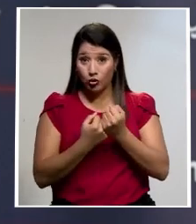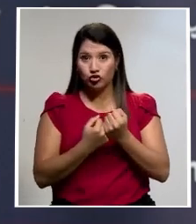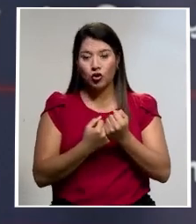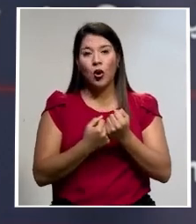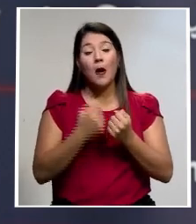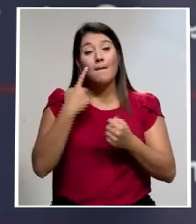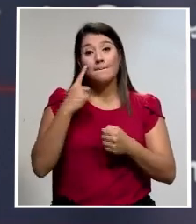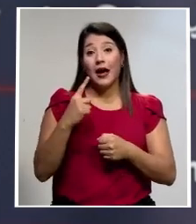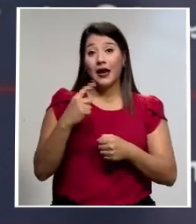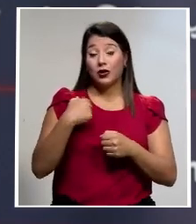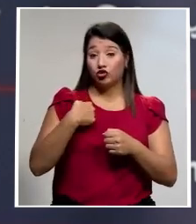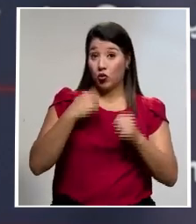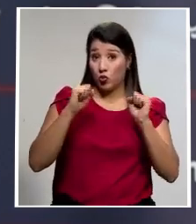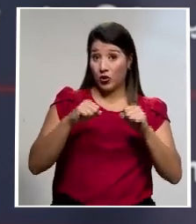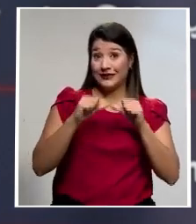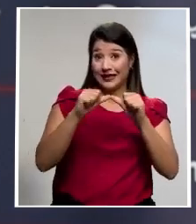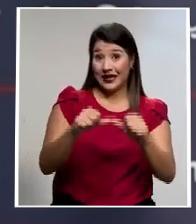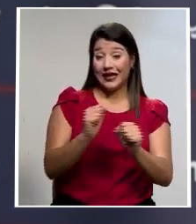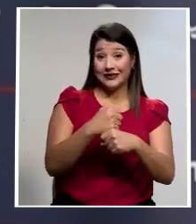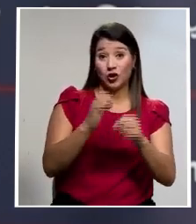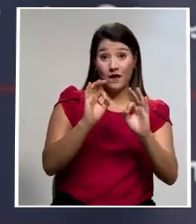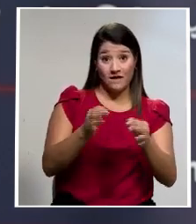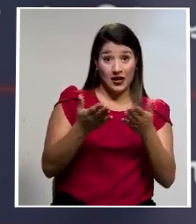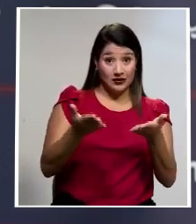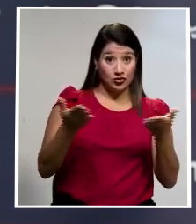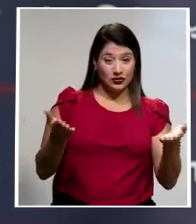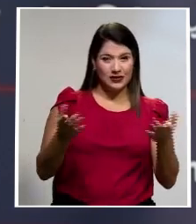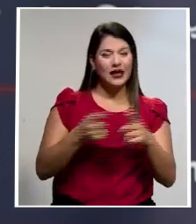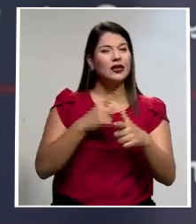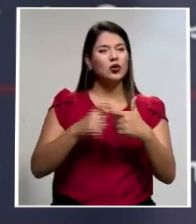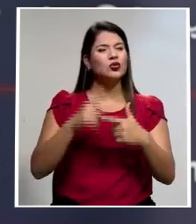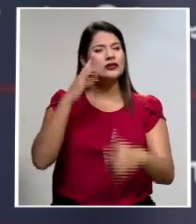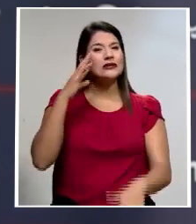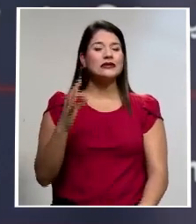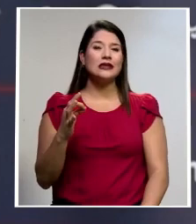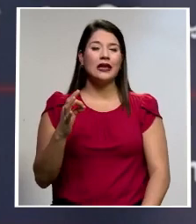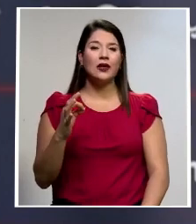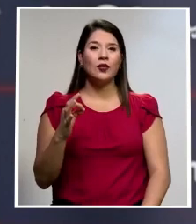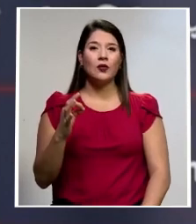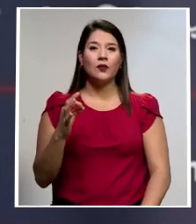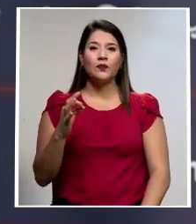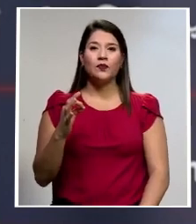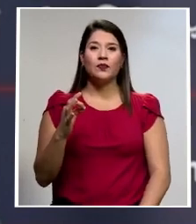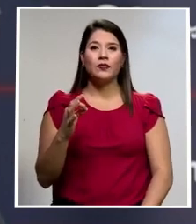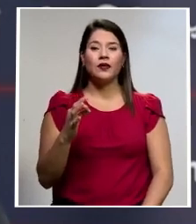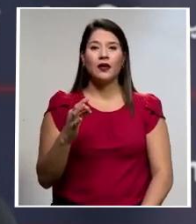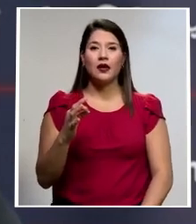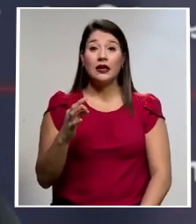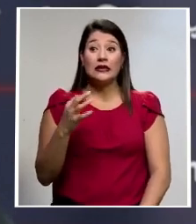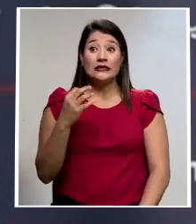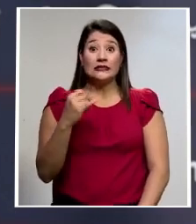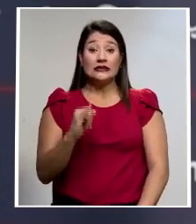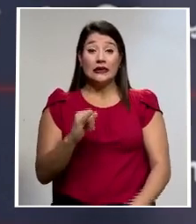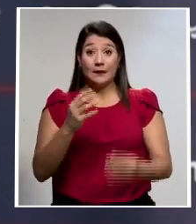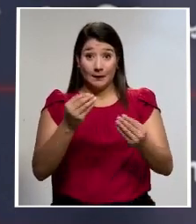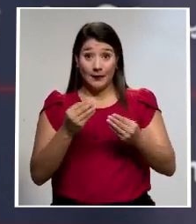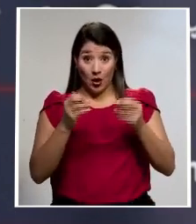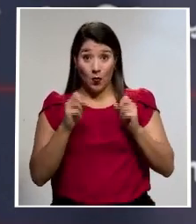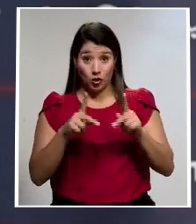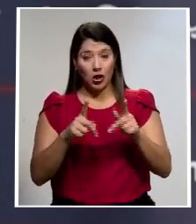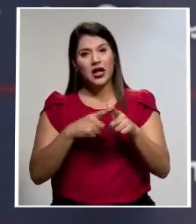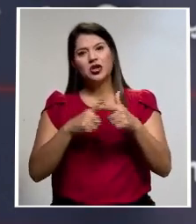respaldo para seguir haciendo las cosas bien. Entonces creo que seguir, si me da la oportunidad de probar, pues